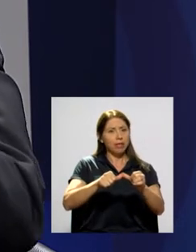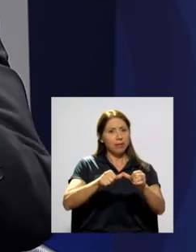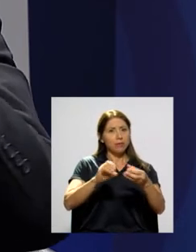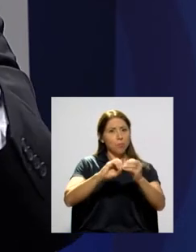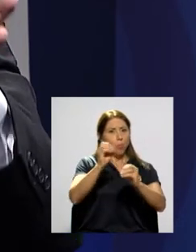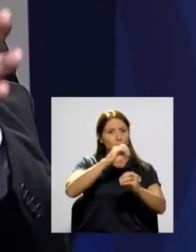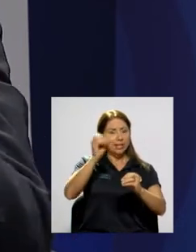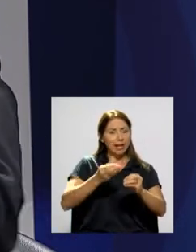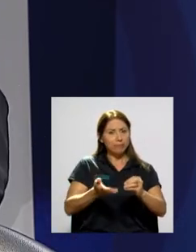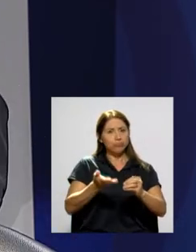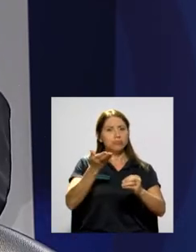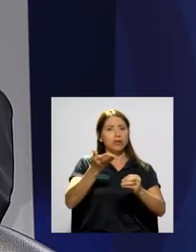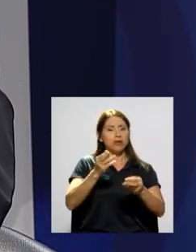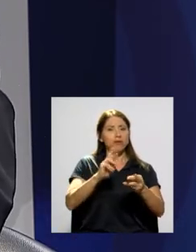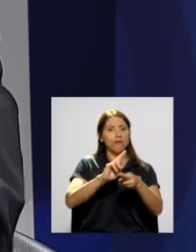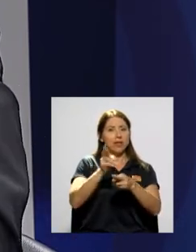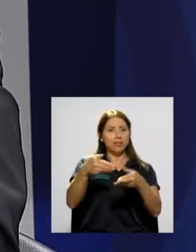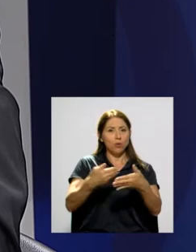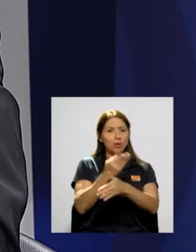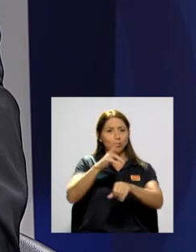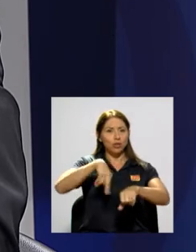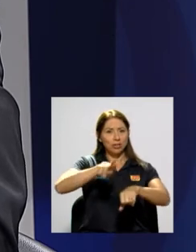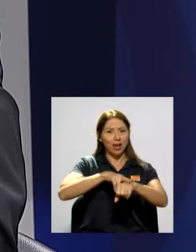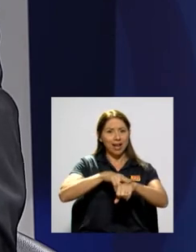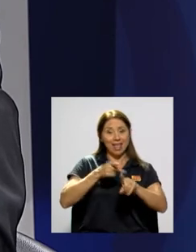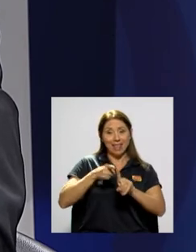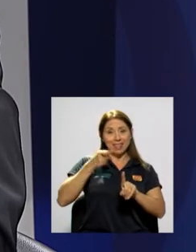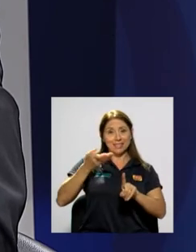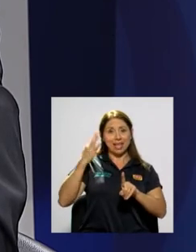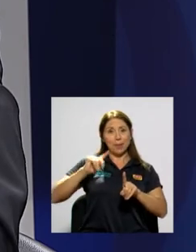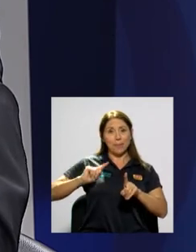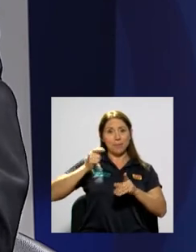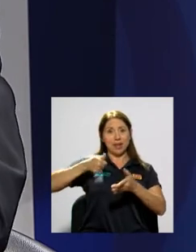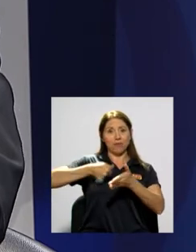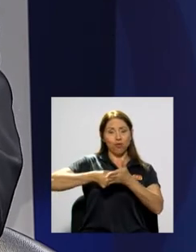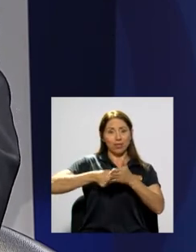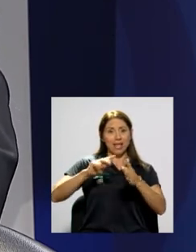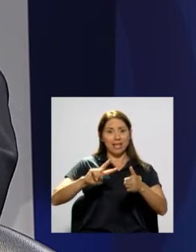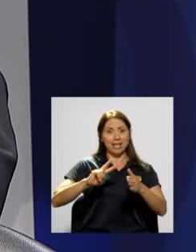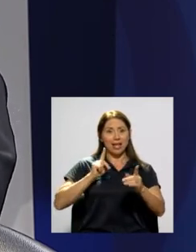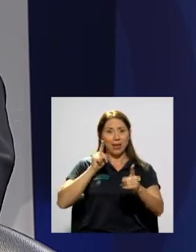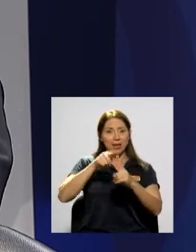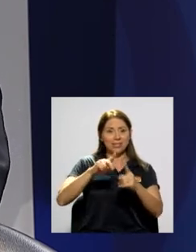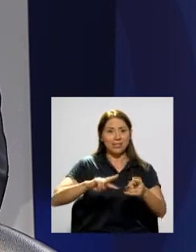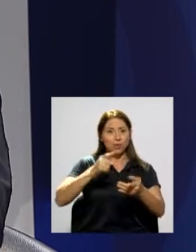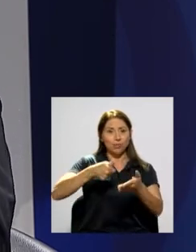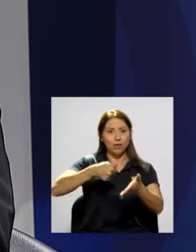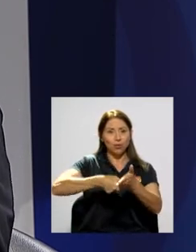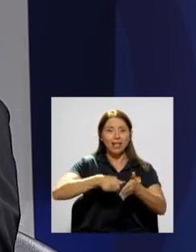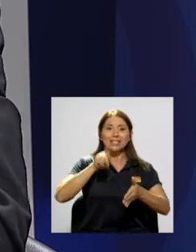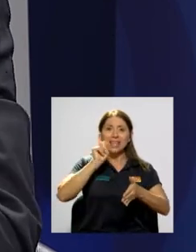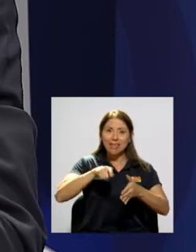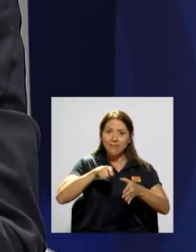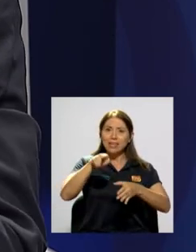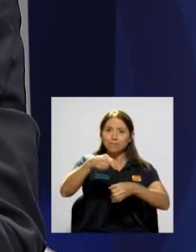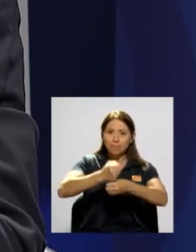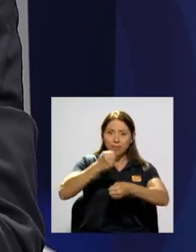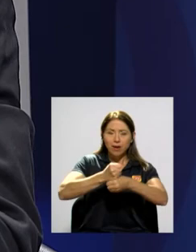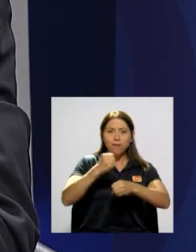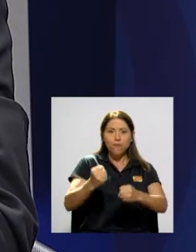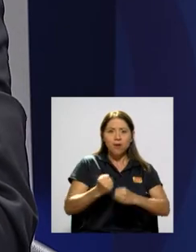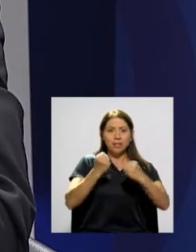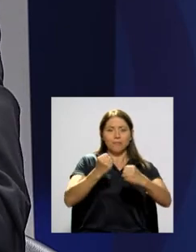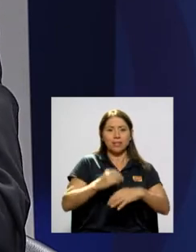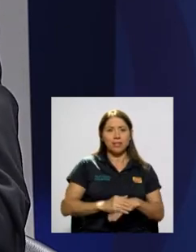Nacional de la primera a la segunda ronda es que hay que ir a actuar y actuar fuertemente. Pero